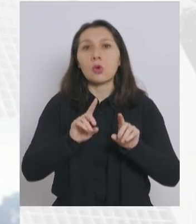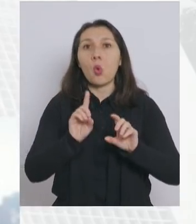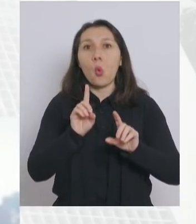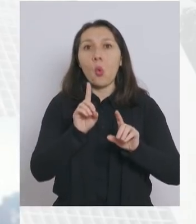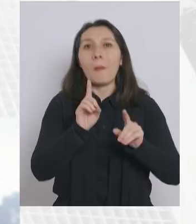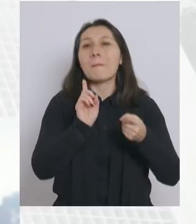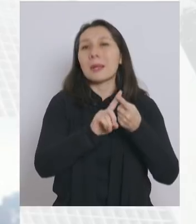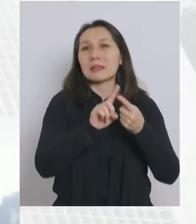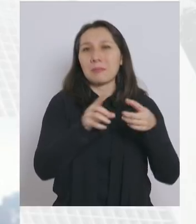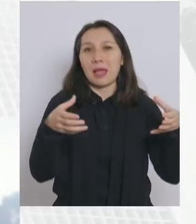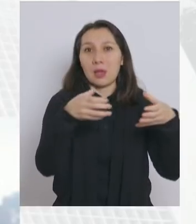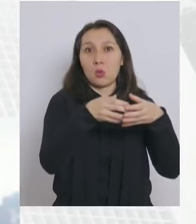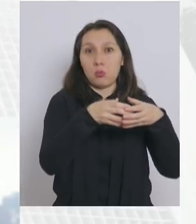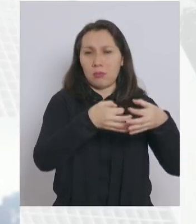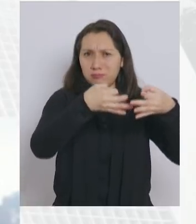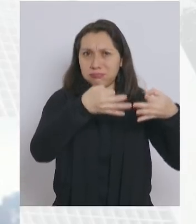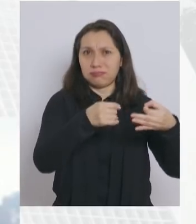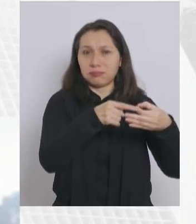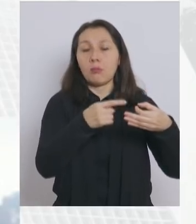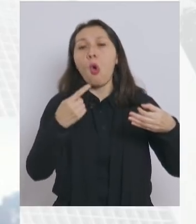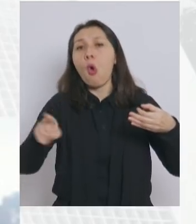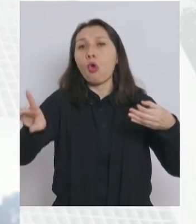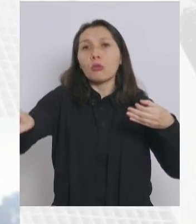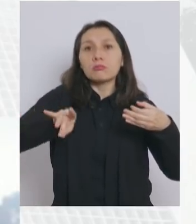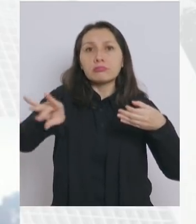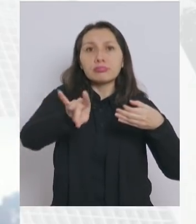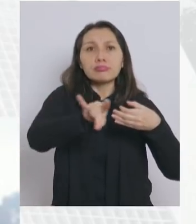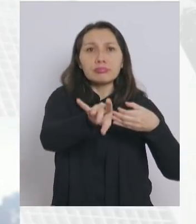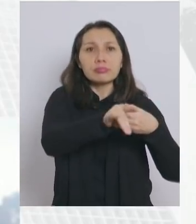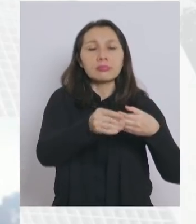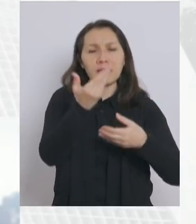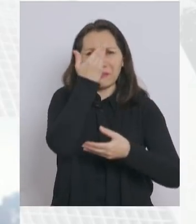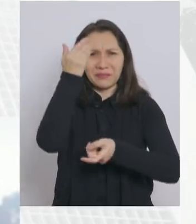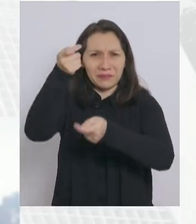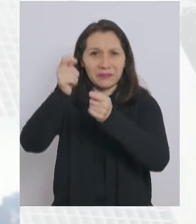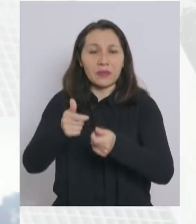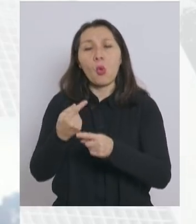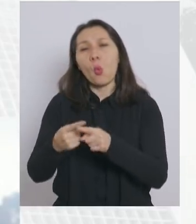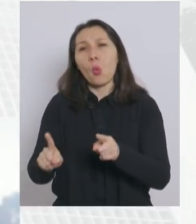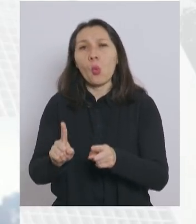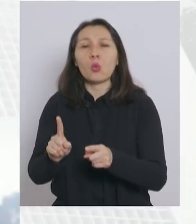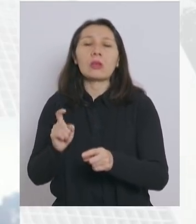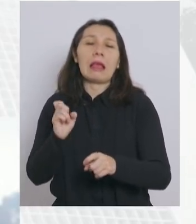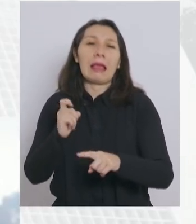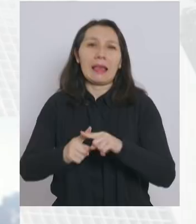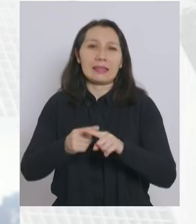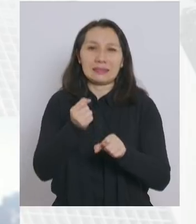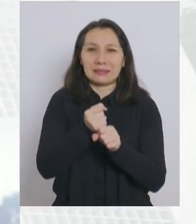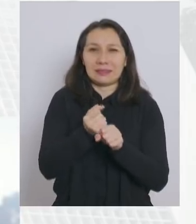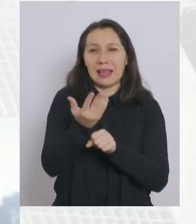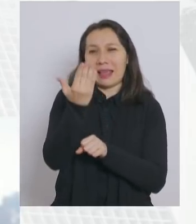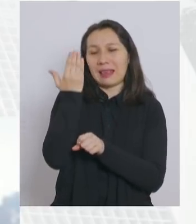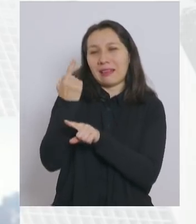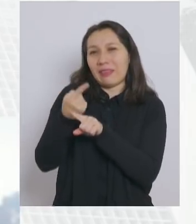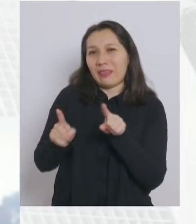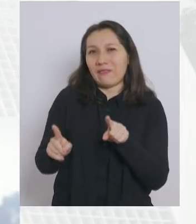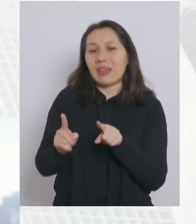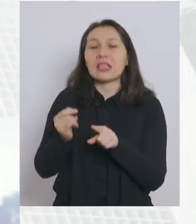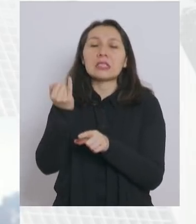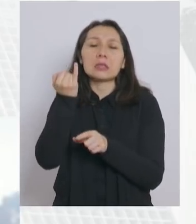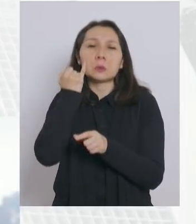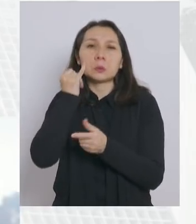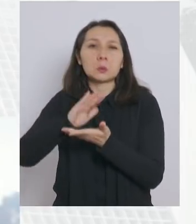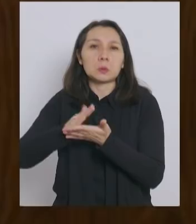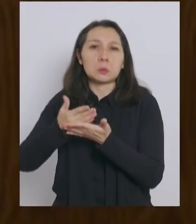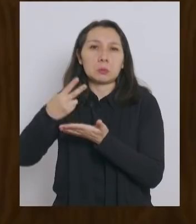este grupo central y a algunos otros miembros que son ex oficio que pertenecen a distintas entidades sanitarias